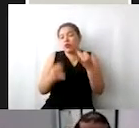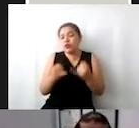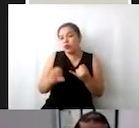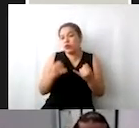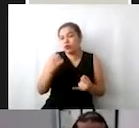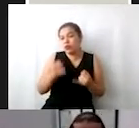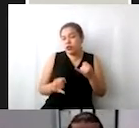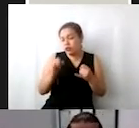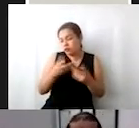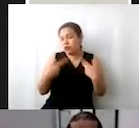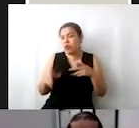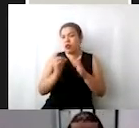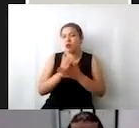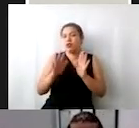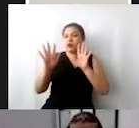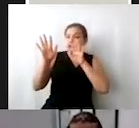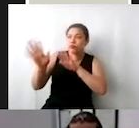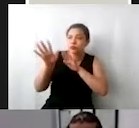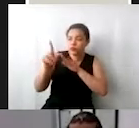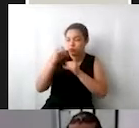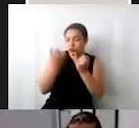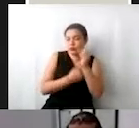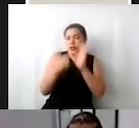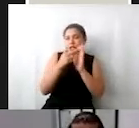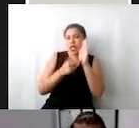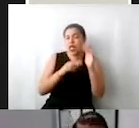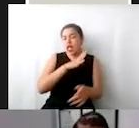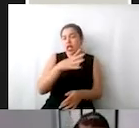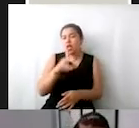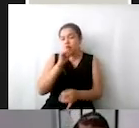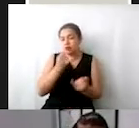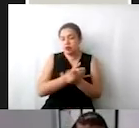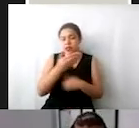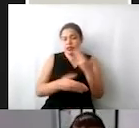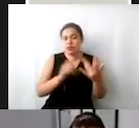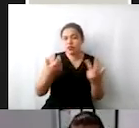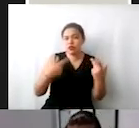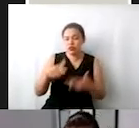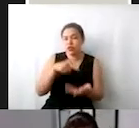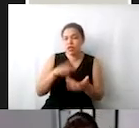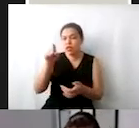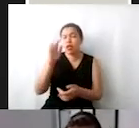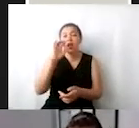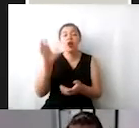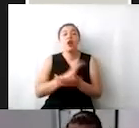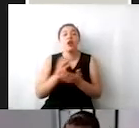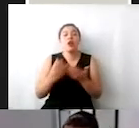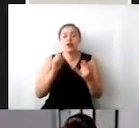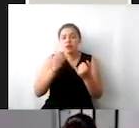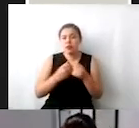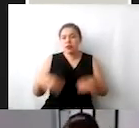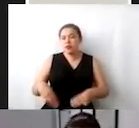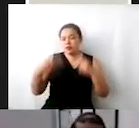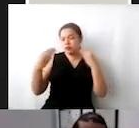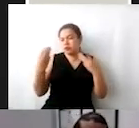quienes tributan bajo el mismo régimen general, pero contratan servicios a través de otras figuras, por ejemplo, comisión mercantil, permuta o el contrato